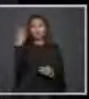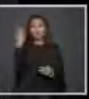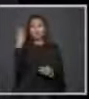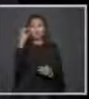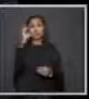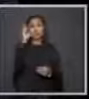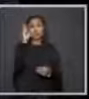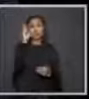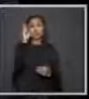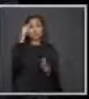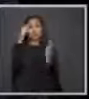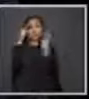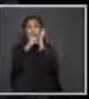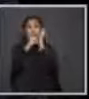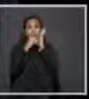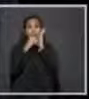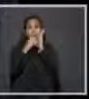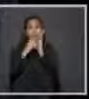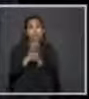230 mil